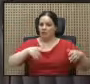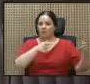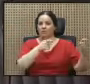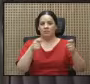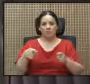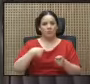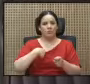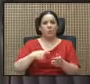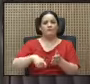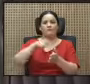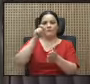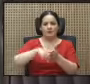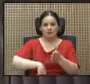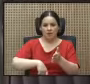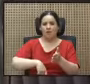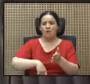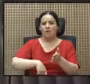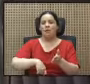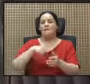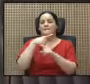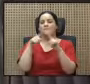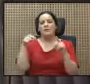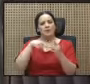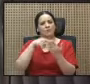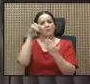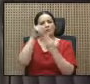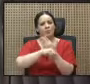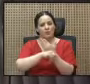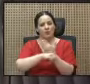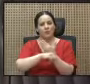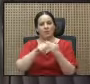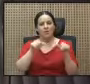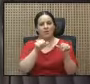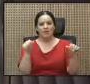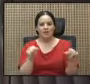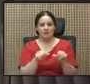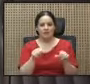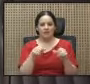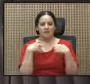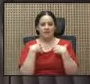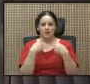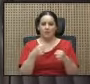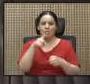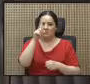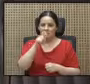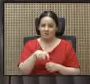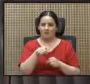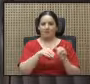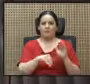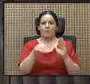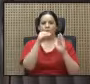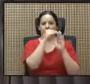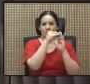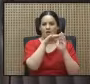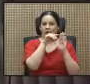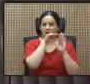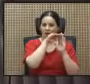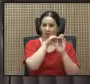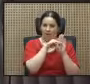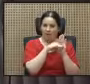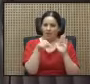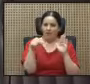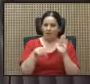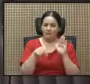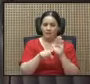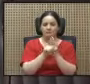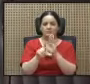también. Creo que ese es un proyecto en el área de salud que debería estar en primera fila en este Congreso. Y no se vale que el señor